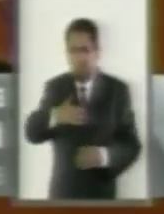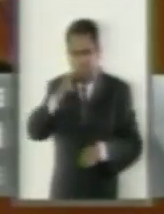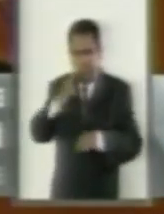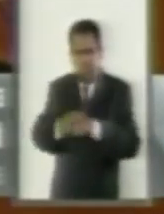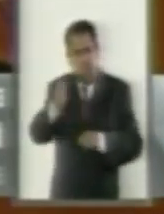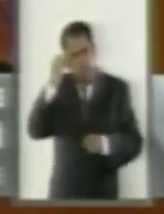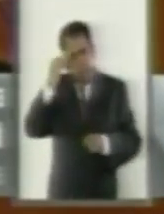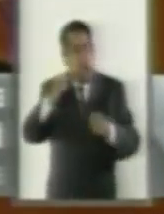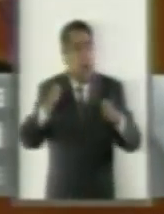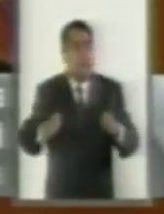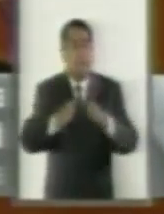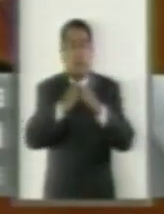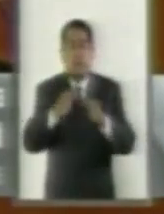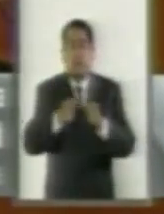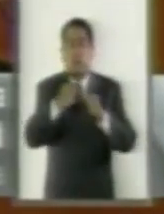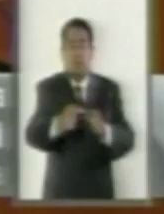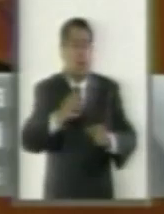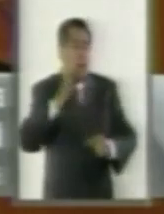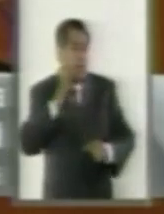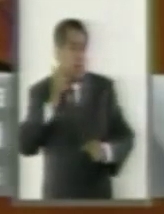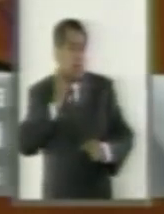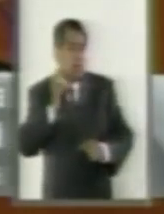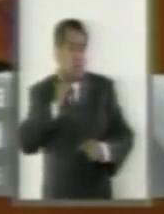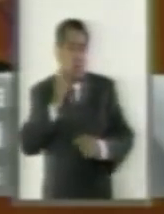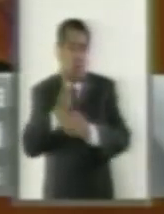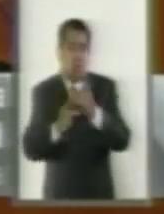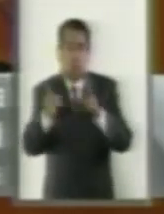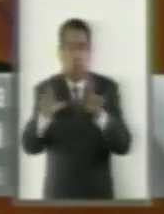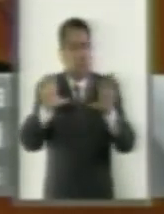periodo extraordinario de las cámaras del Congreso de